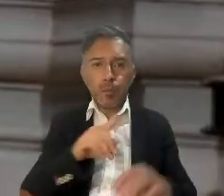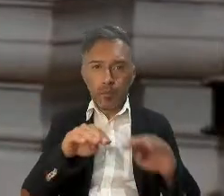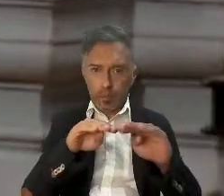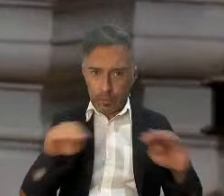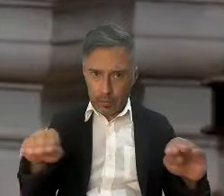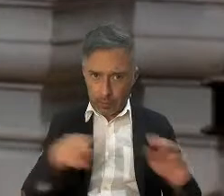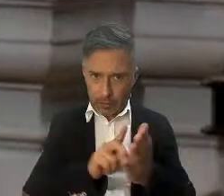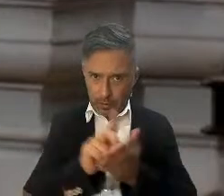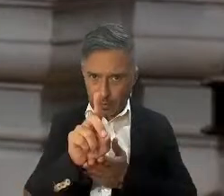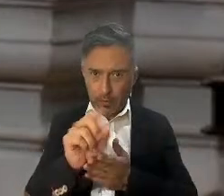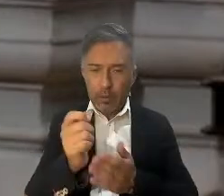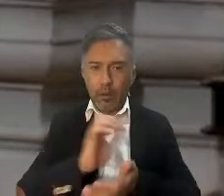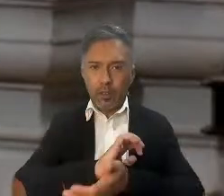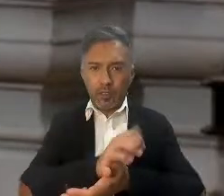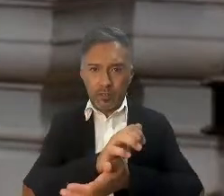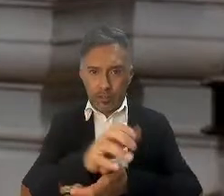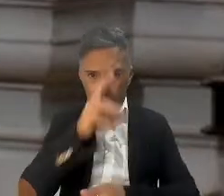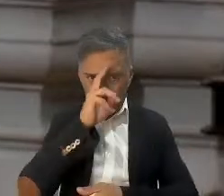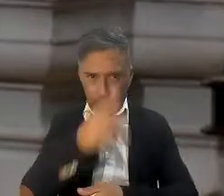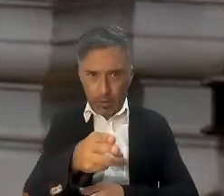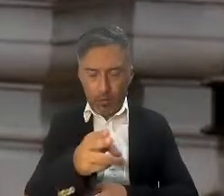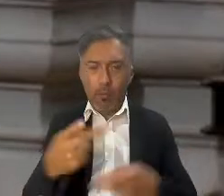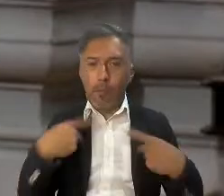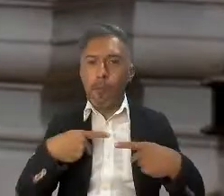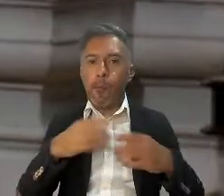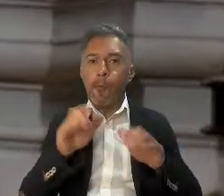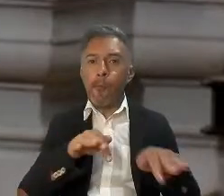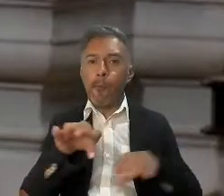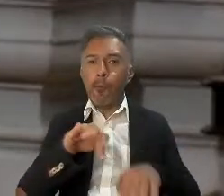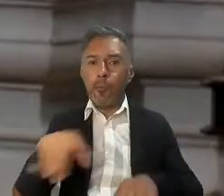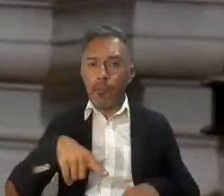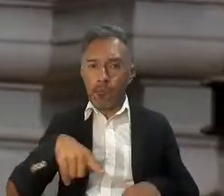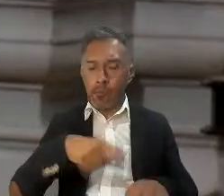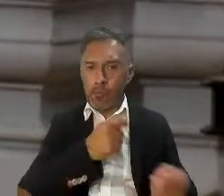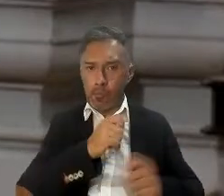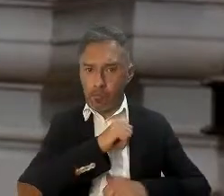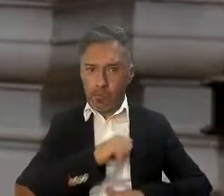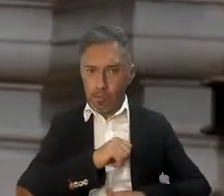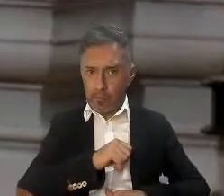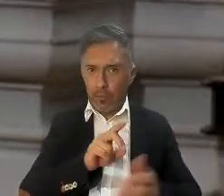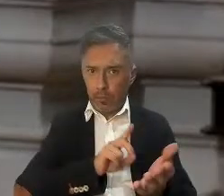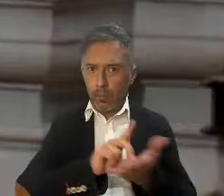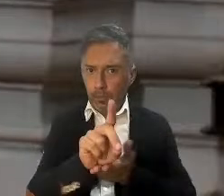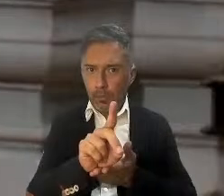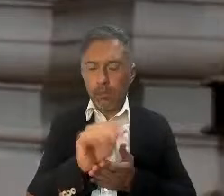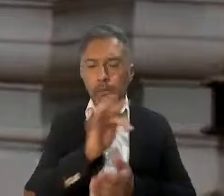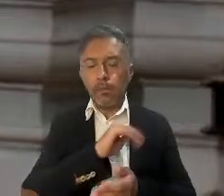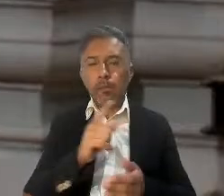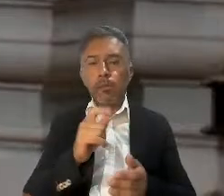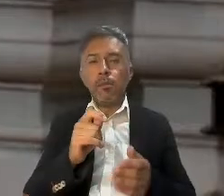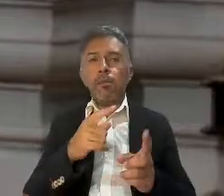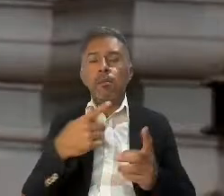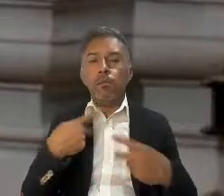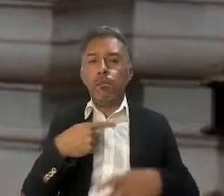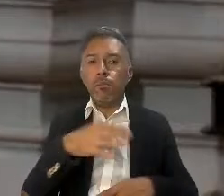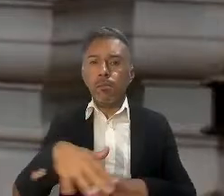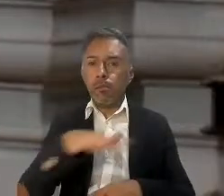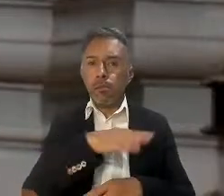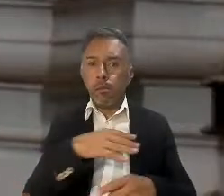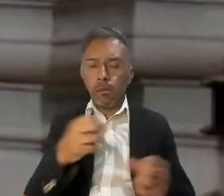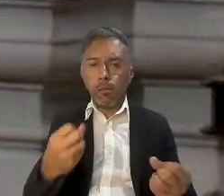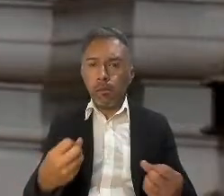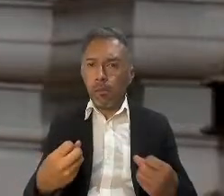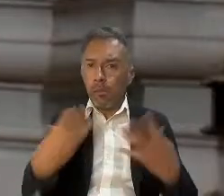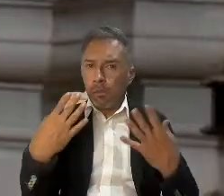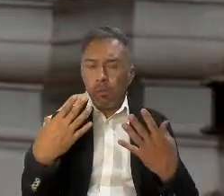de acceso a un cargo público a la seguridad jurídica y a la libertad de trabajo así como principio de legalidad